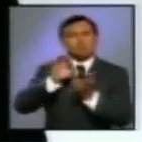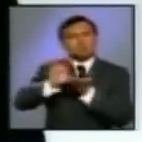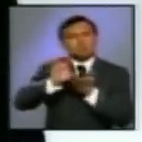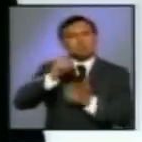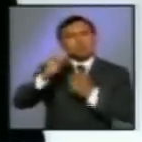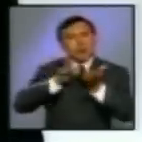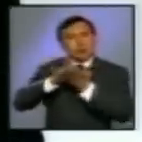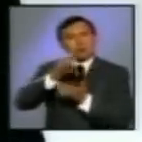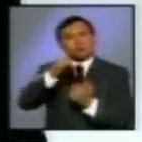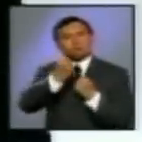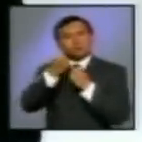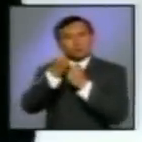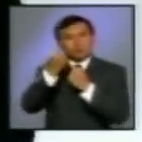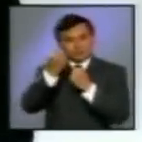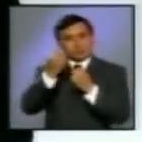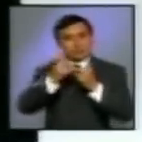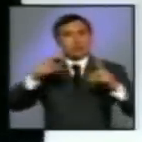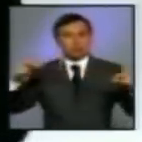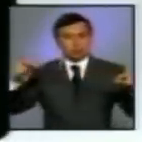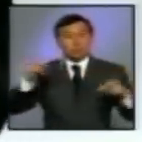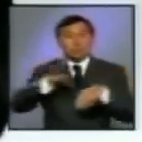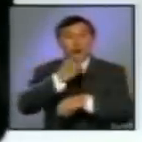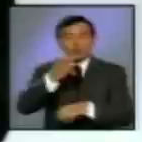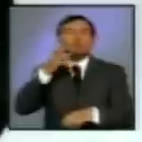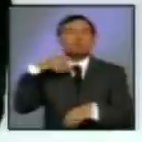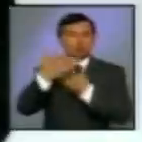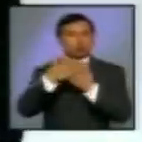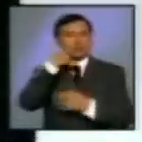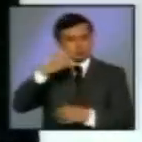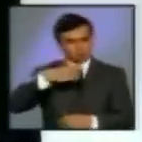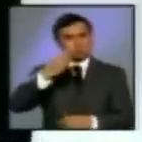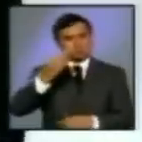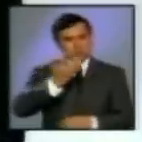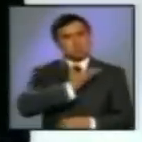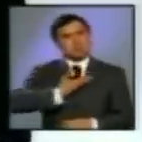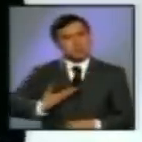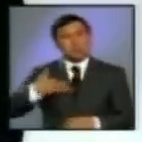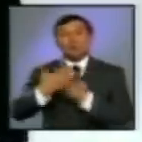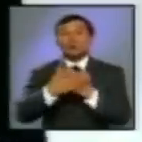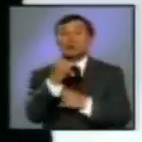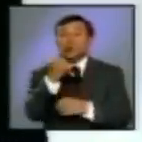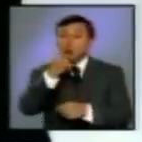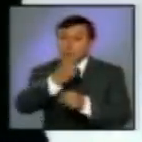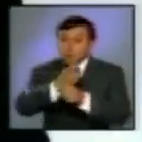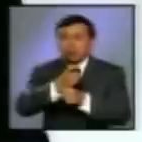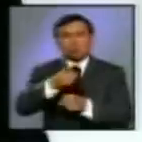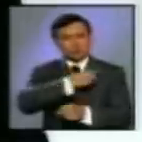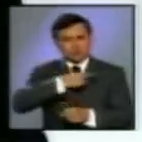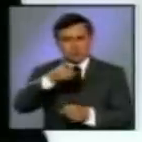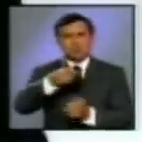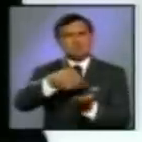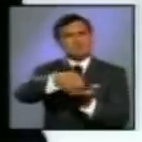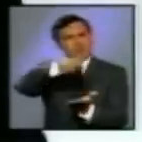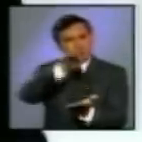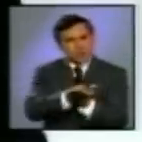ser presidente de México. Este primero de julio debes votar con valentía, debes votar con libertad. Debes